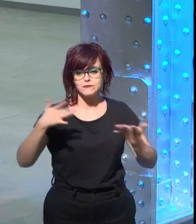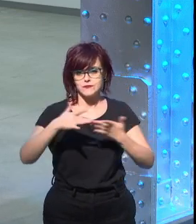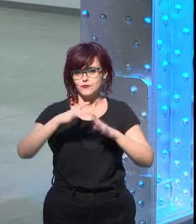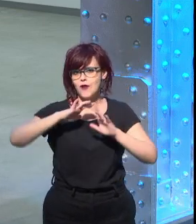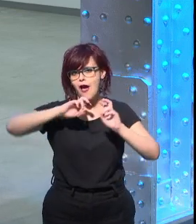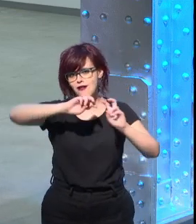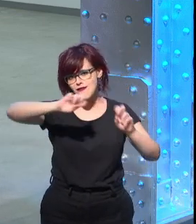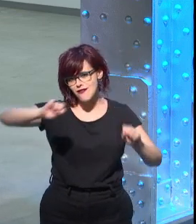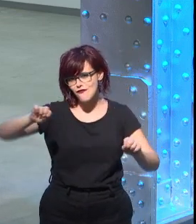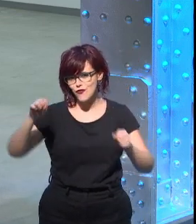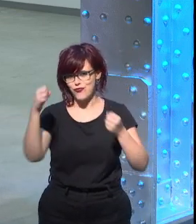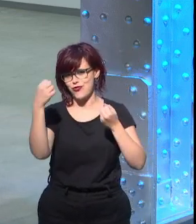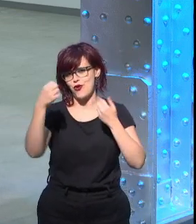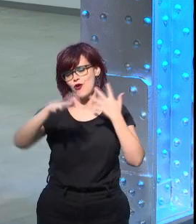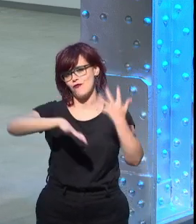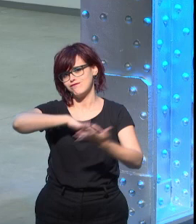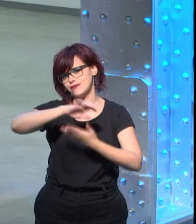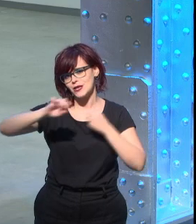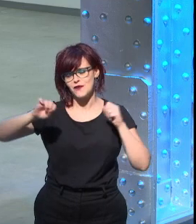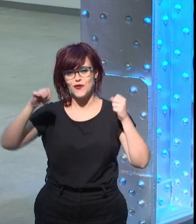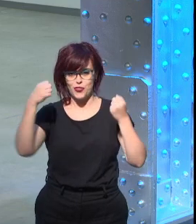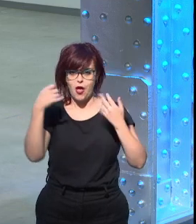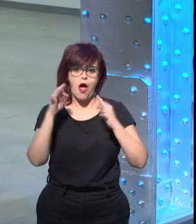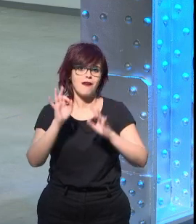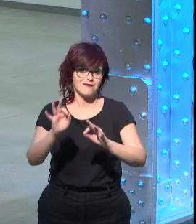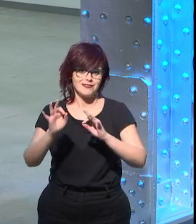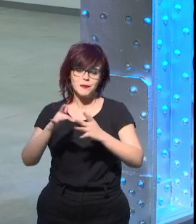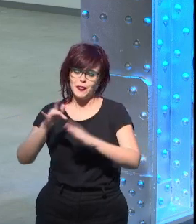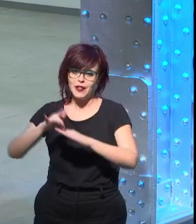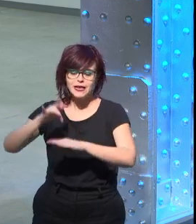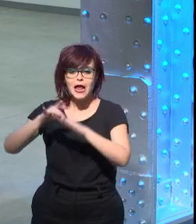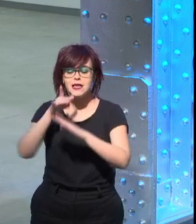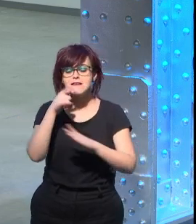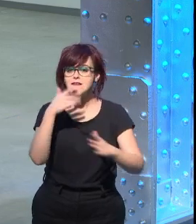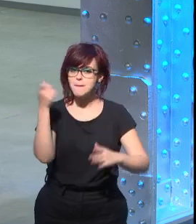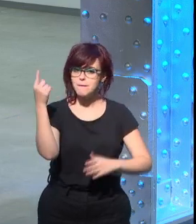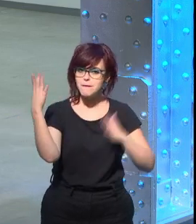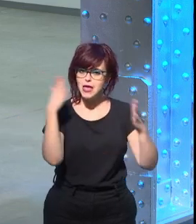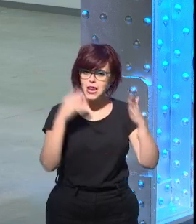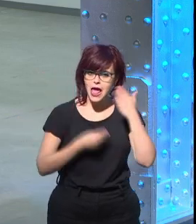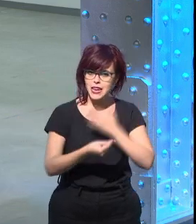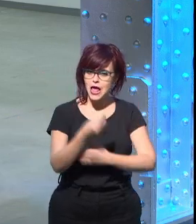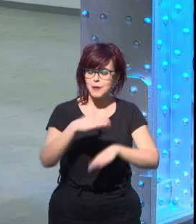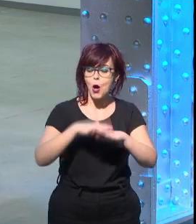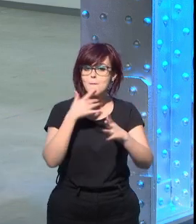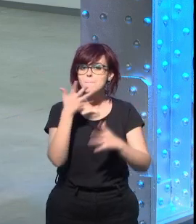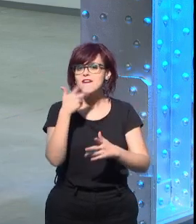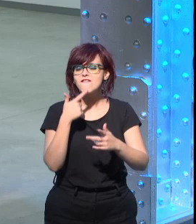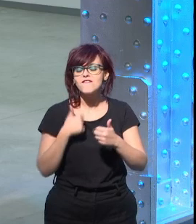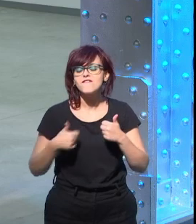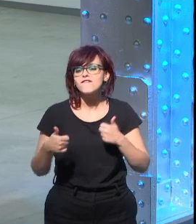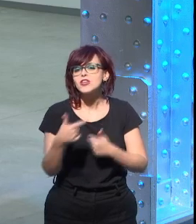revolución que estamos viviendo. Y cuando se les pregunta a los millennials en sus